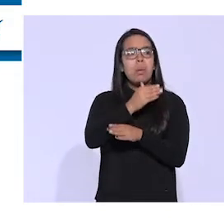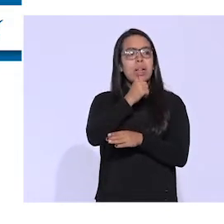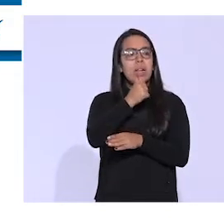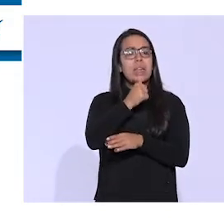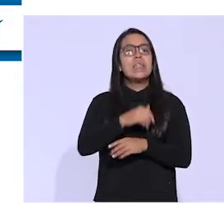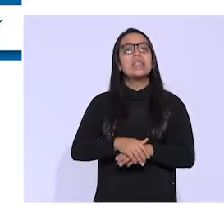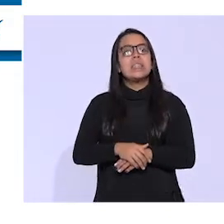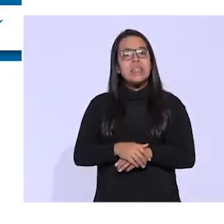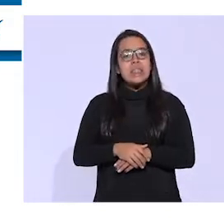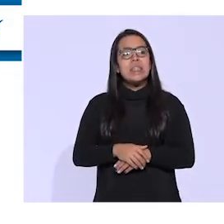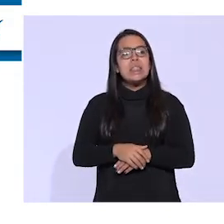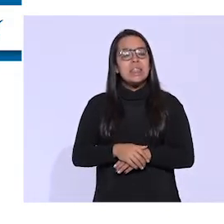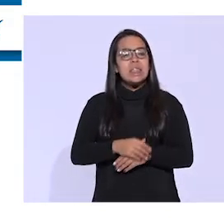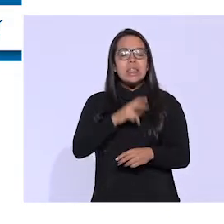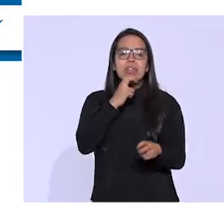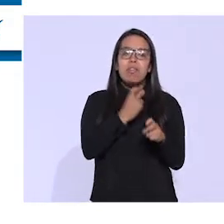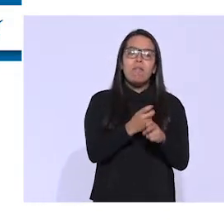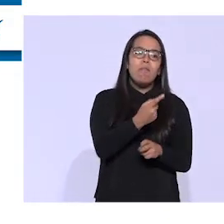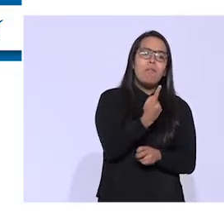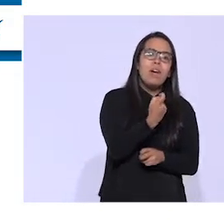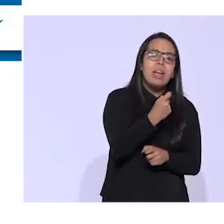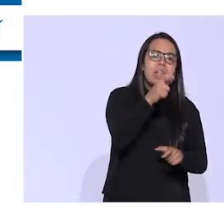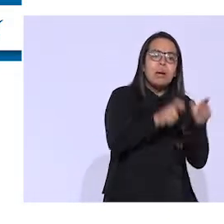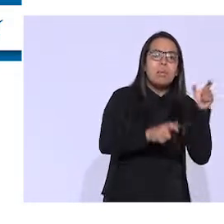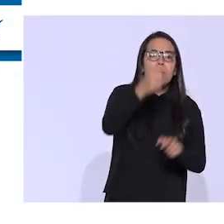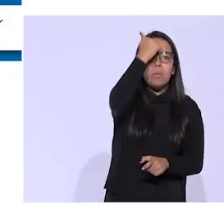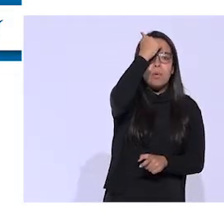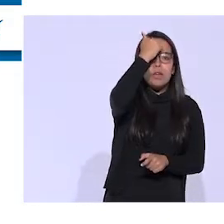falta de personal. Y fijaos.